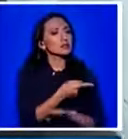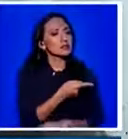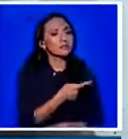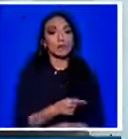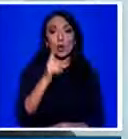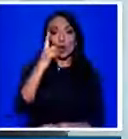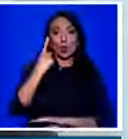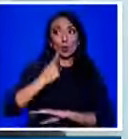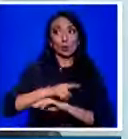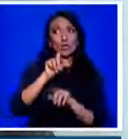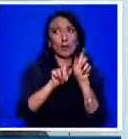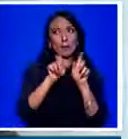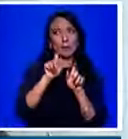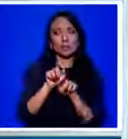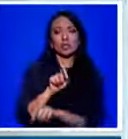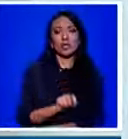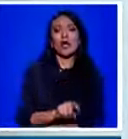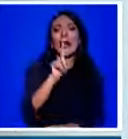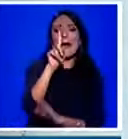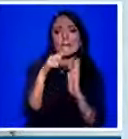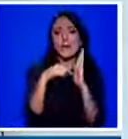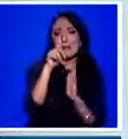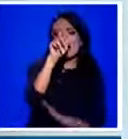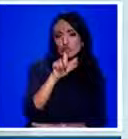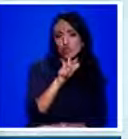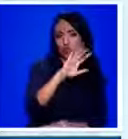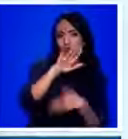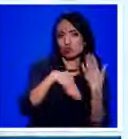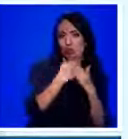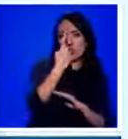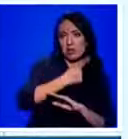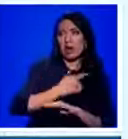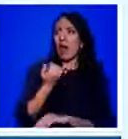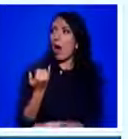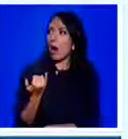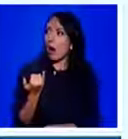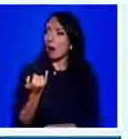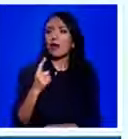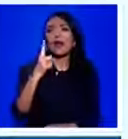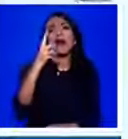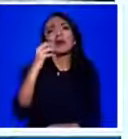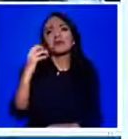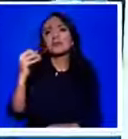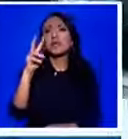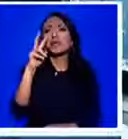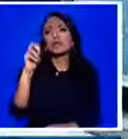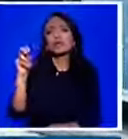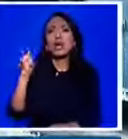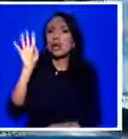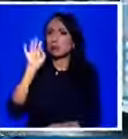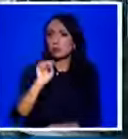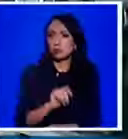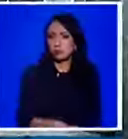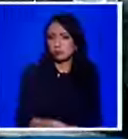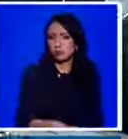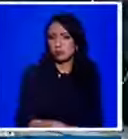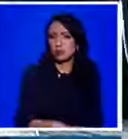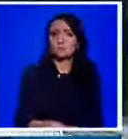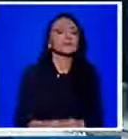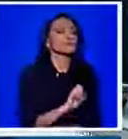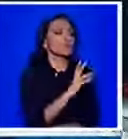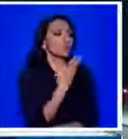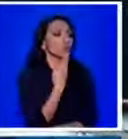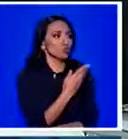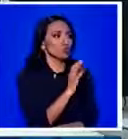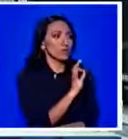En un día, alrededor de unas 1000 personas, si quieren, todo el día. ¿Ahora? Ahorita, si quieren, unos 100, 200, a lo mucho. Gracias, caballero,